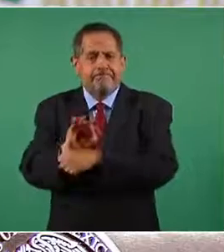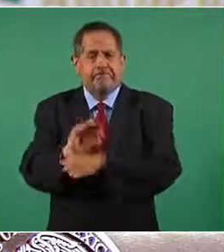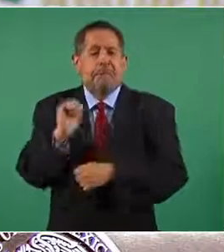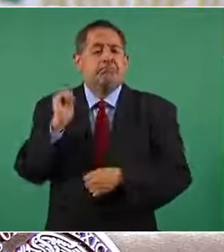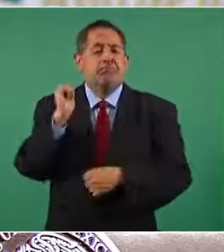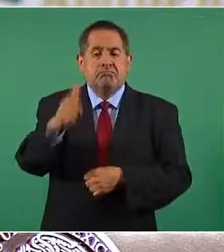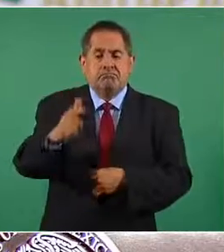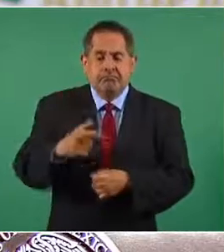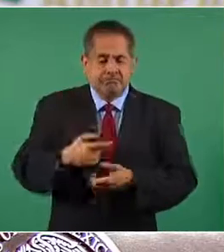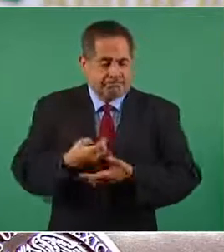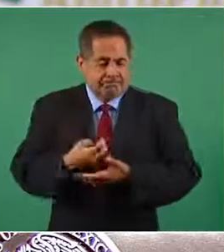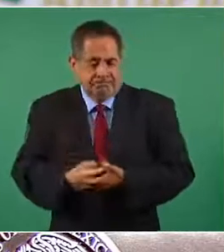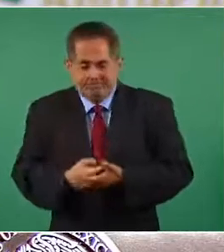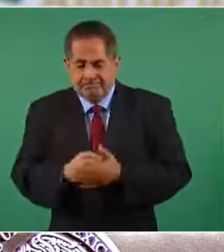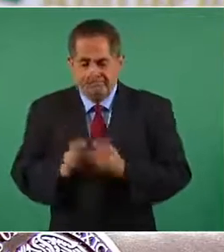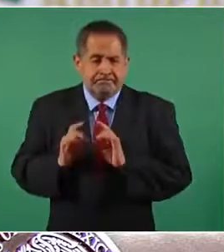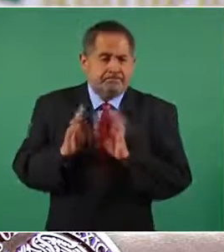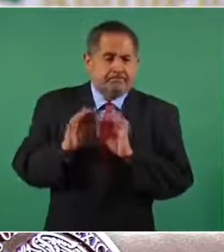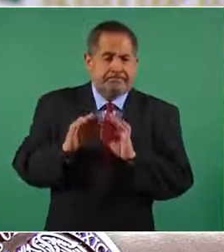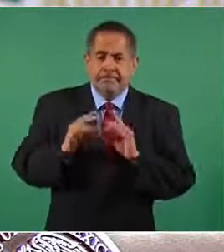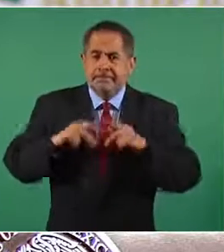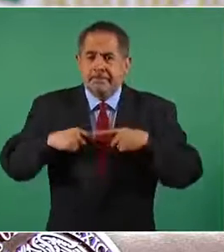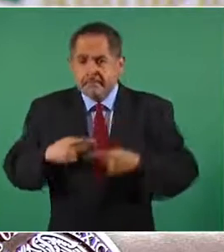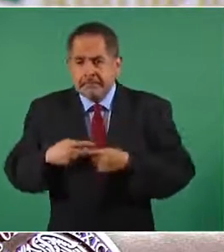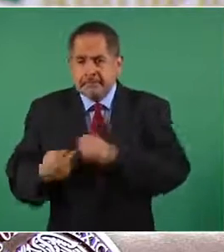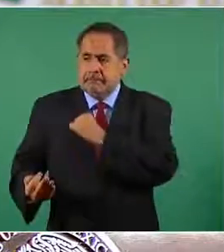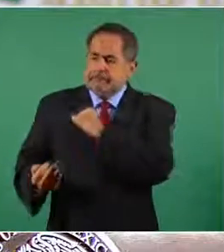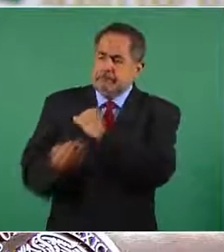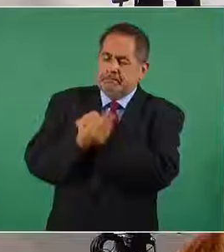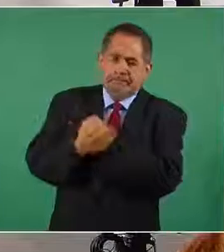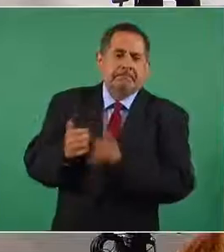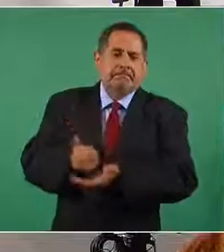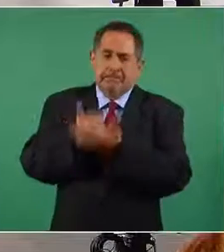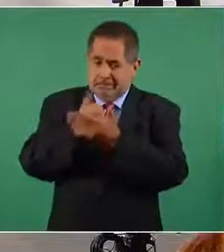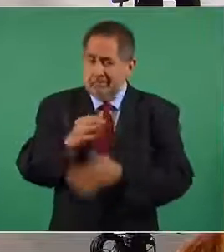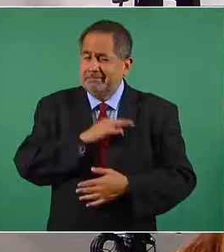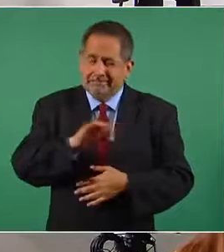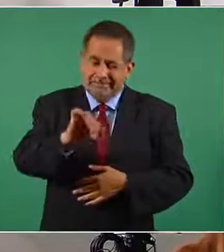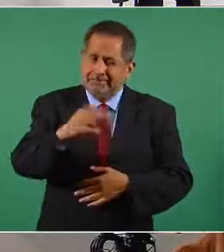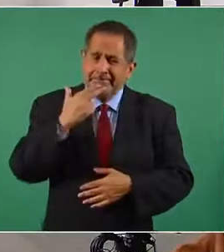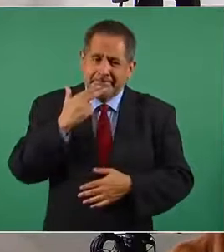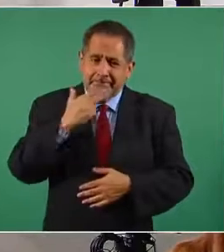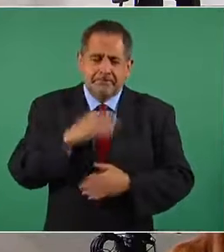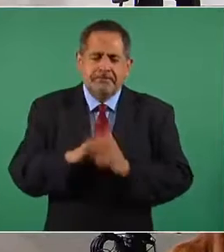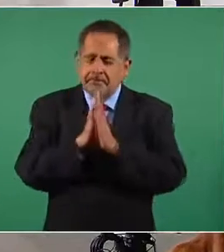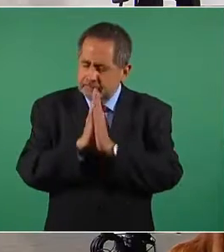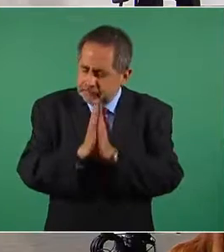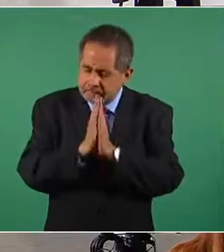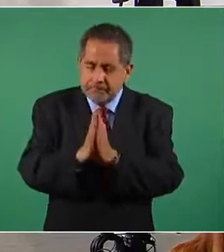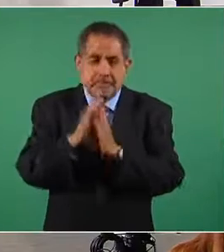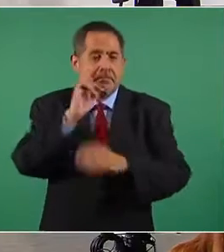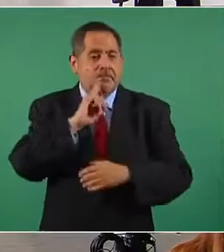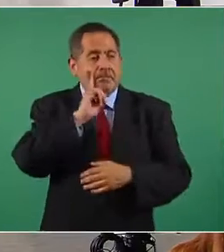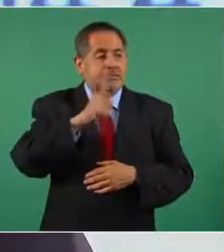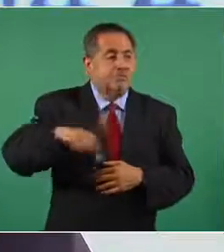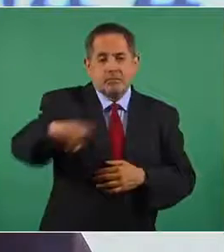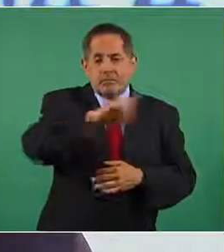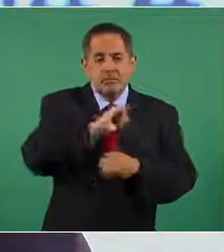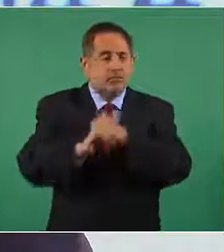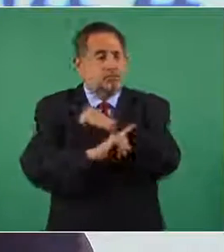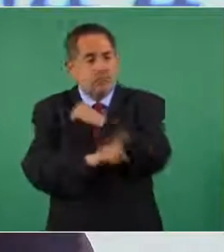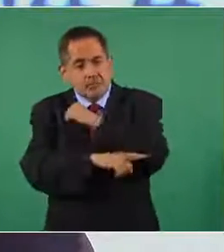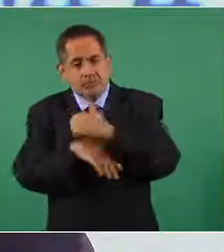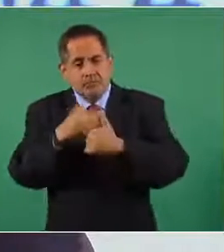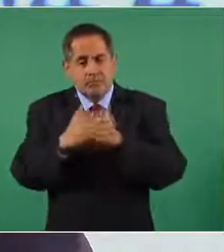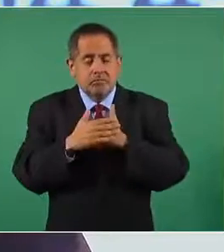estado biológico de especial susceptibilidad a las infecciones. Entonces, por favor, mujeres embarazadas que